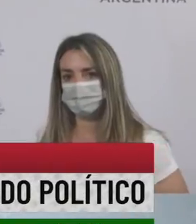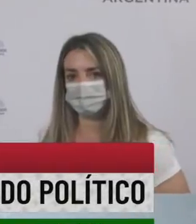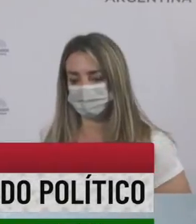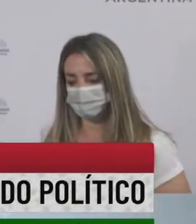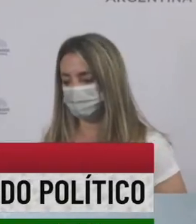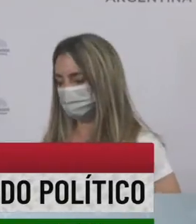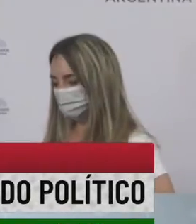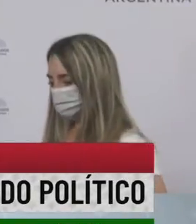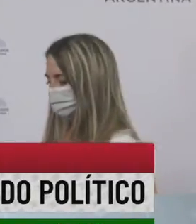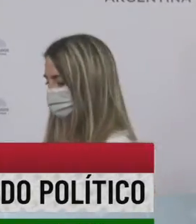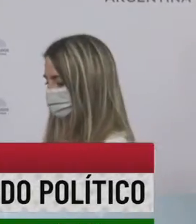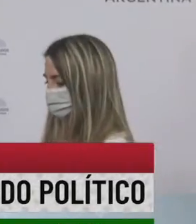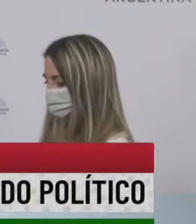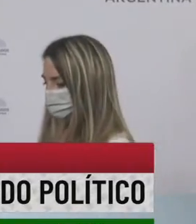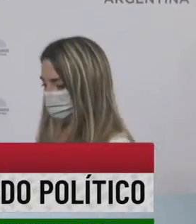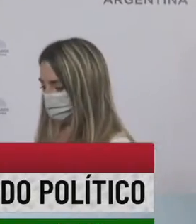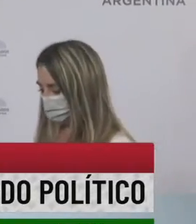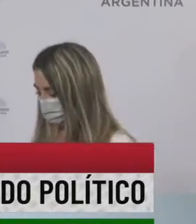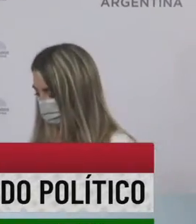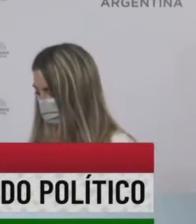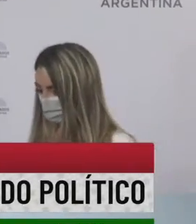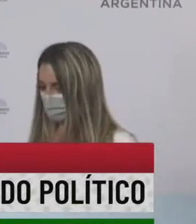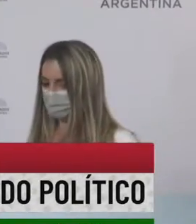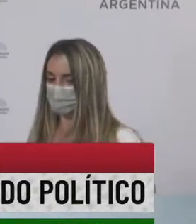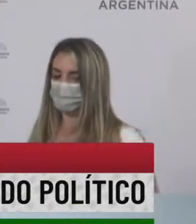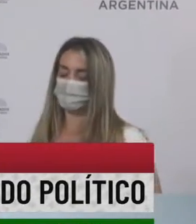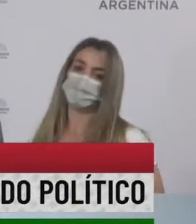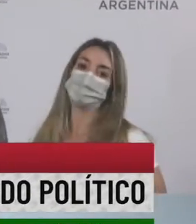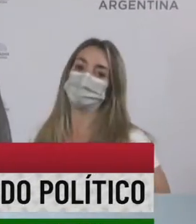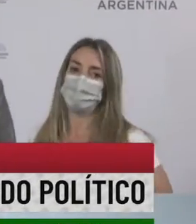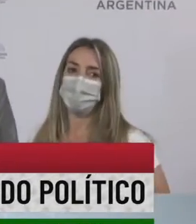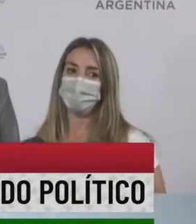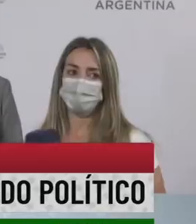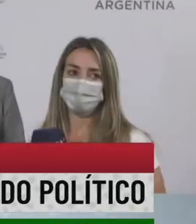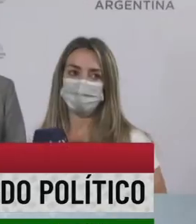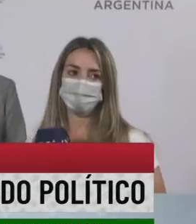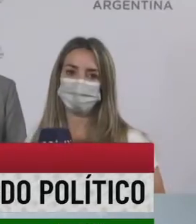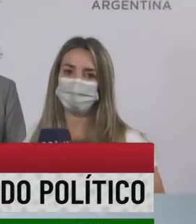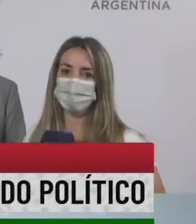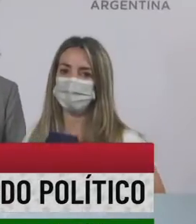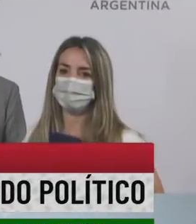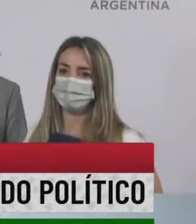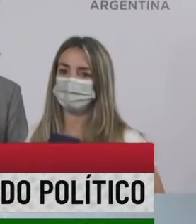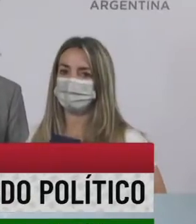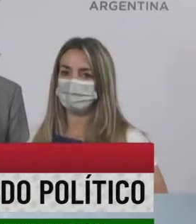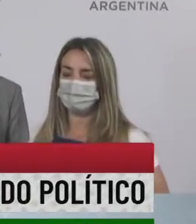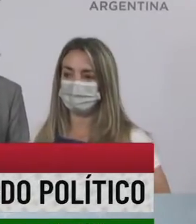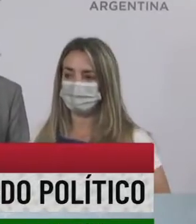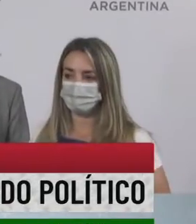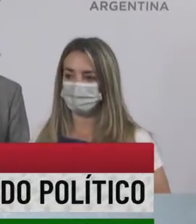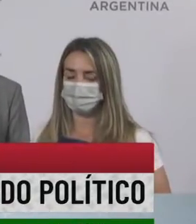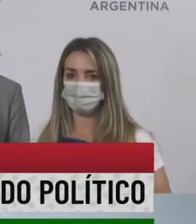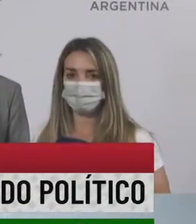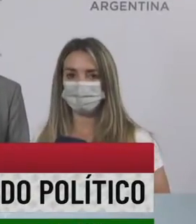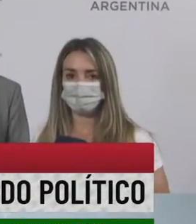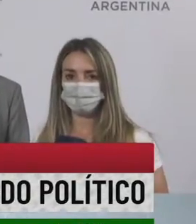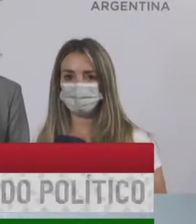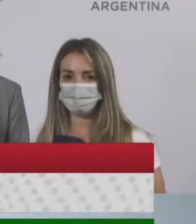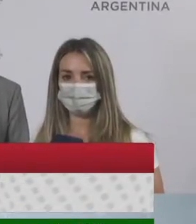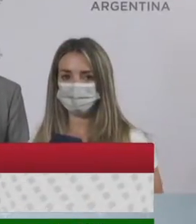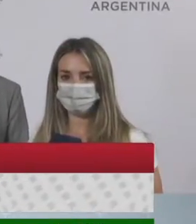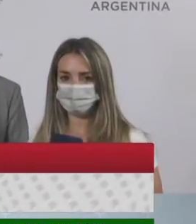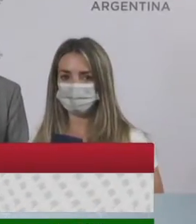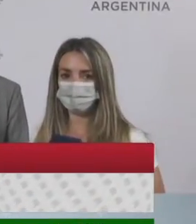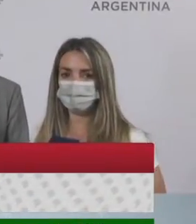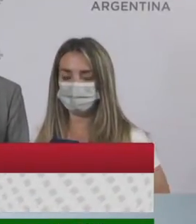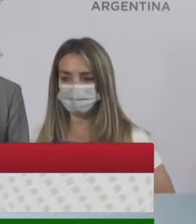Kirchner. Muy enojado con Máximo Kirchner por una, este bueno, tema. Una consulta. Yo estaba mirando fuera del